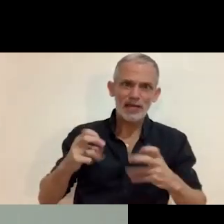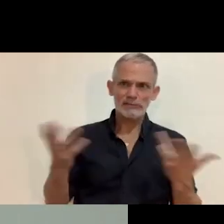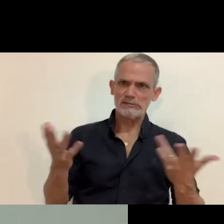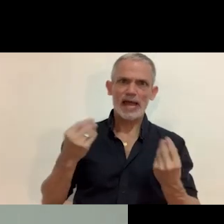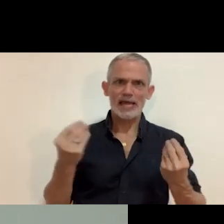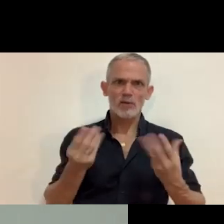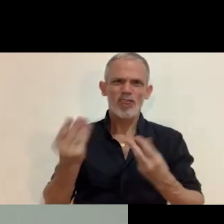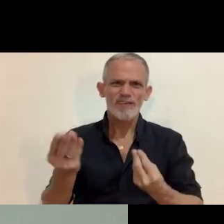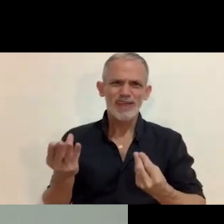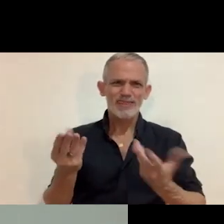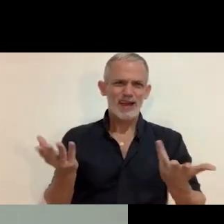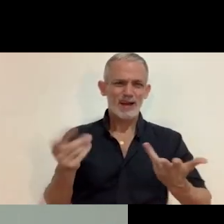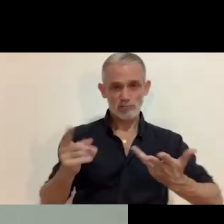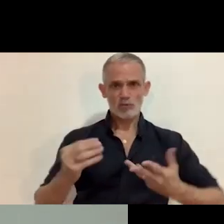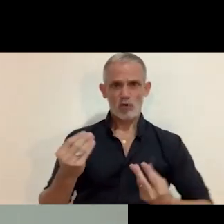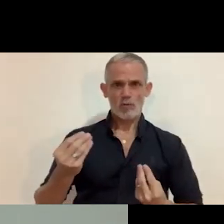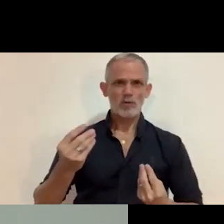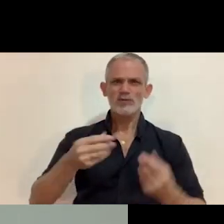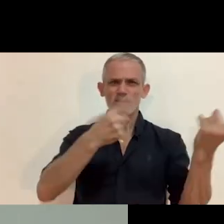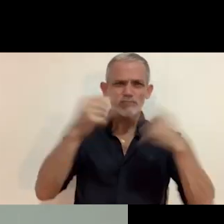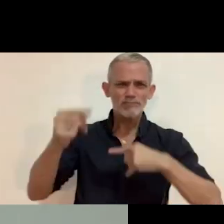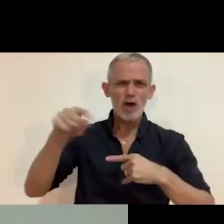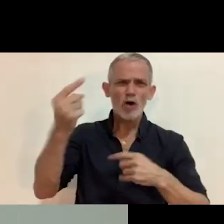tampoco difiere de cualquier otro delito.